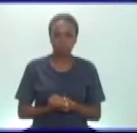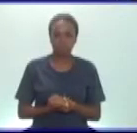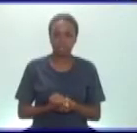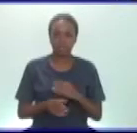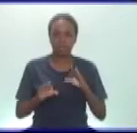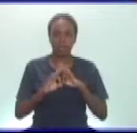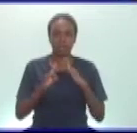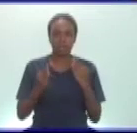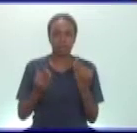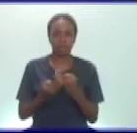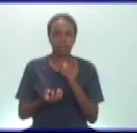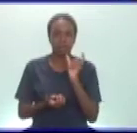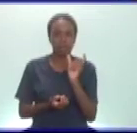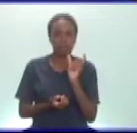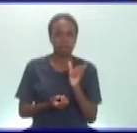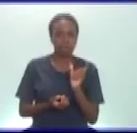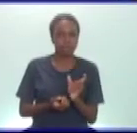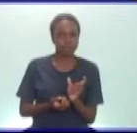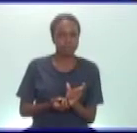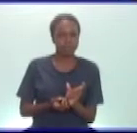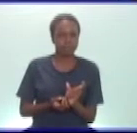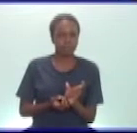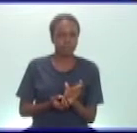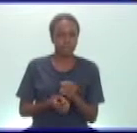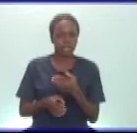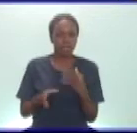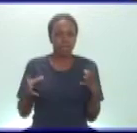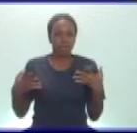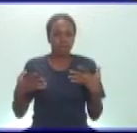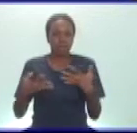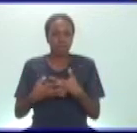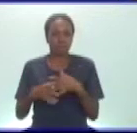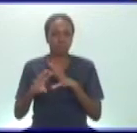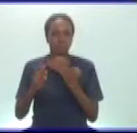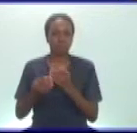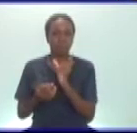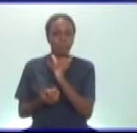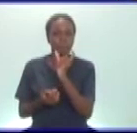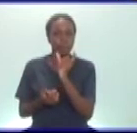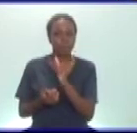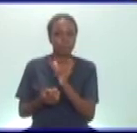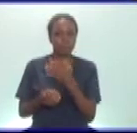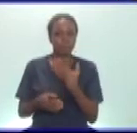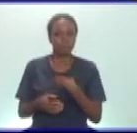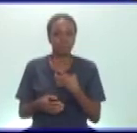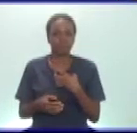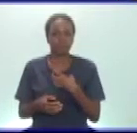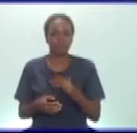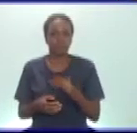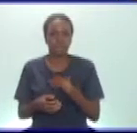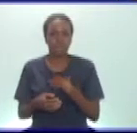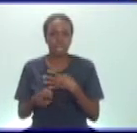familia de palabras o familia léxica está formada por todas las palabras que comparten el mismo lexema o raíz y que por lo